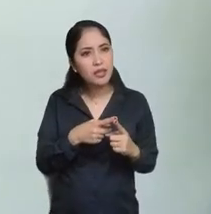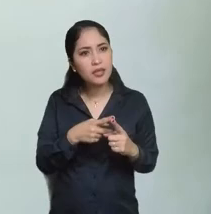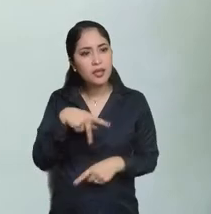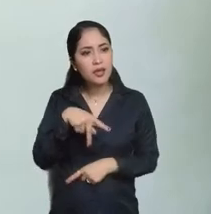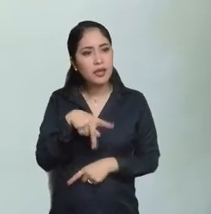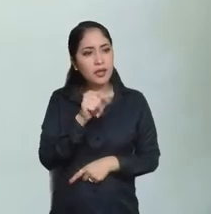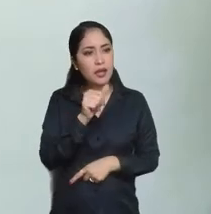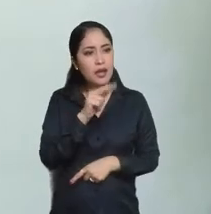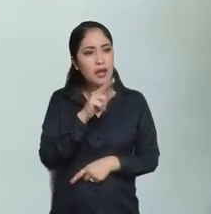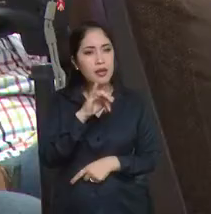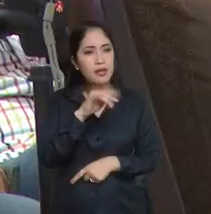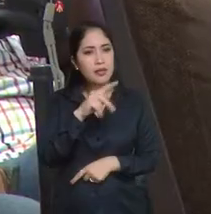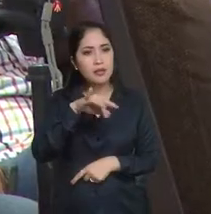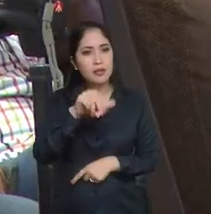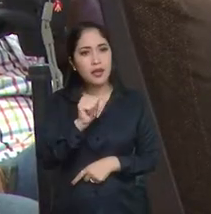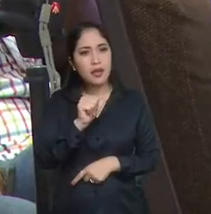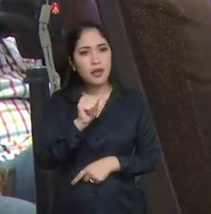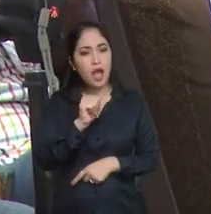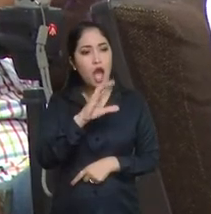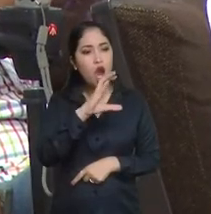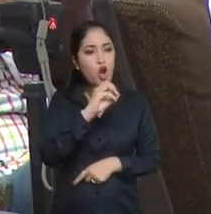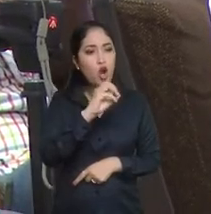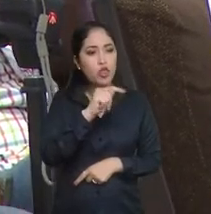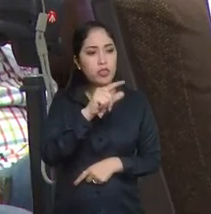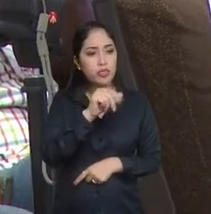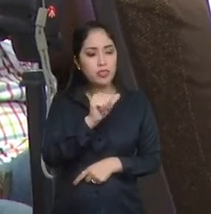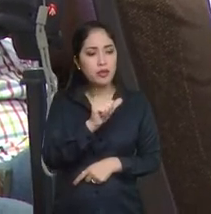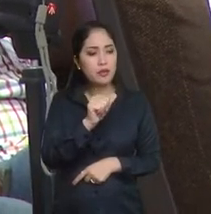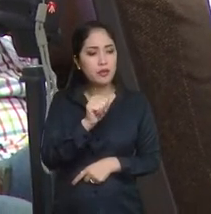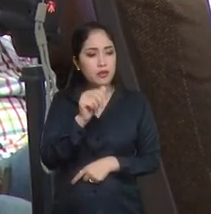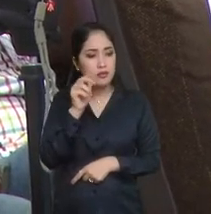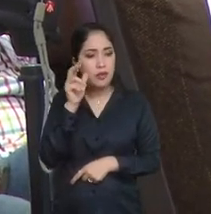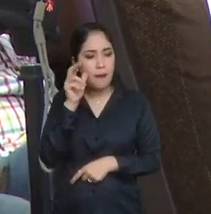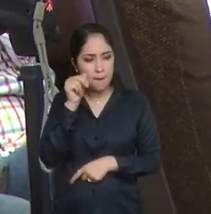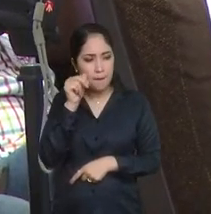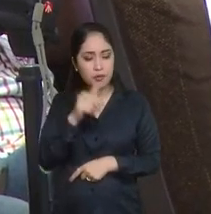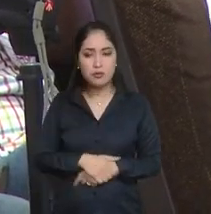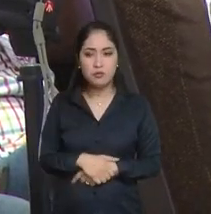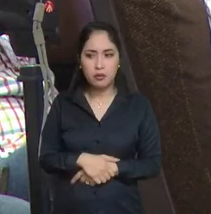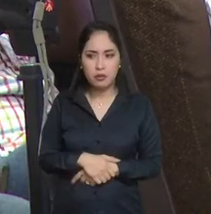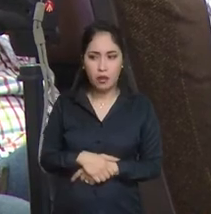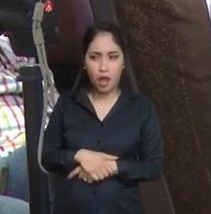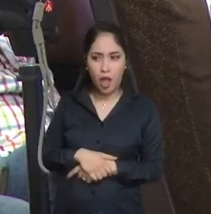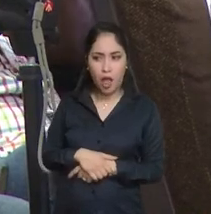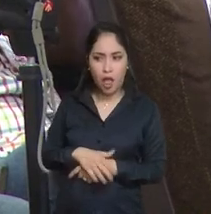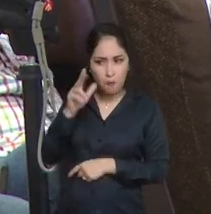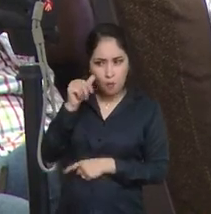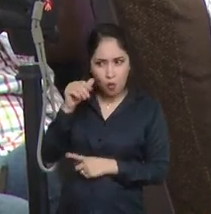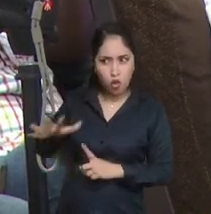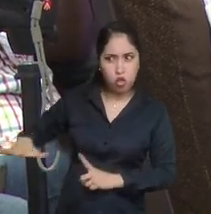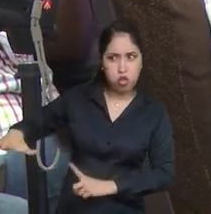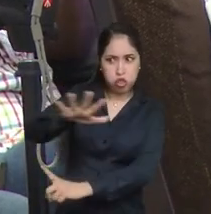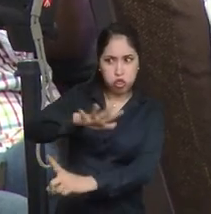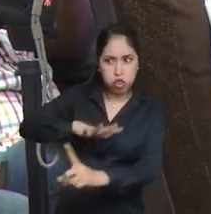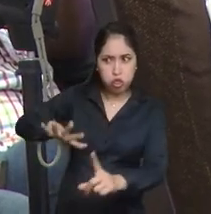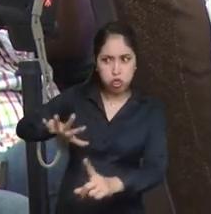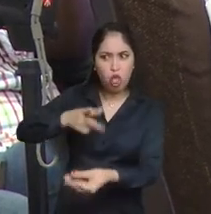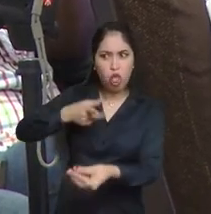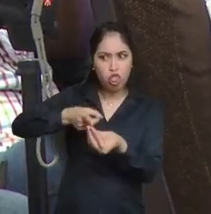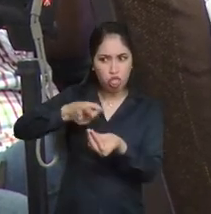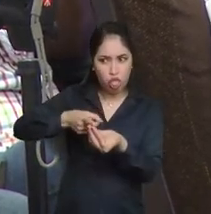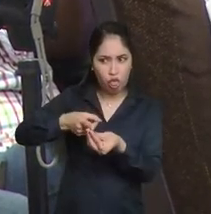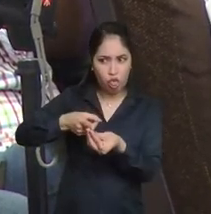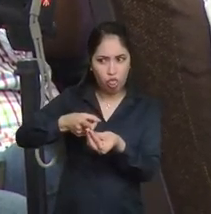Carintia Cota, de Los Mochis. Carintia. ¿De todos Los Mochis o de alguna? No, vivo en Los